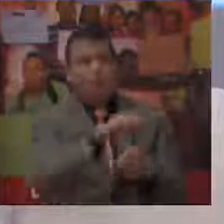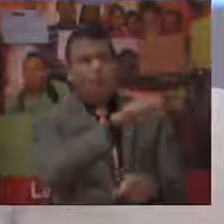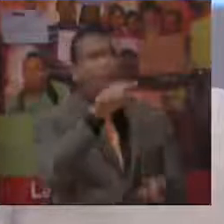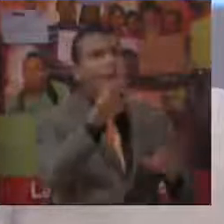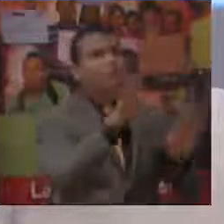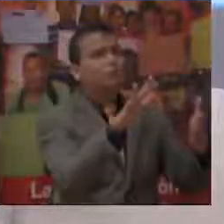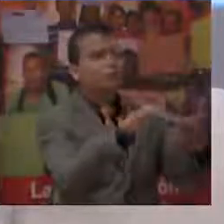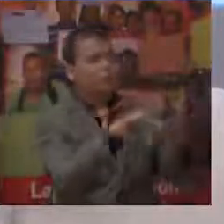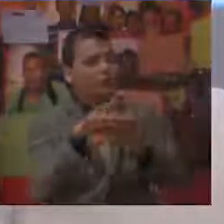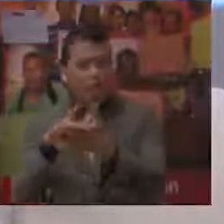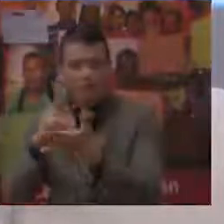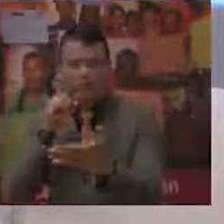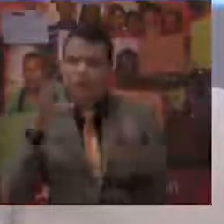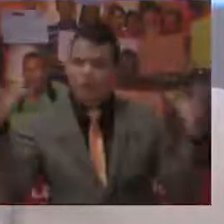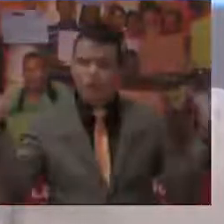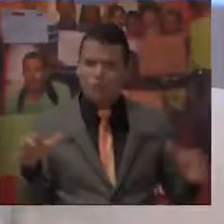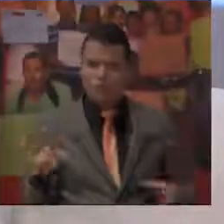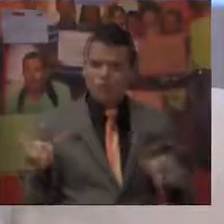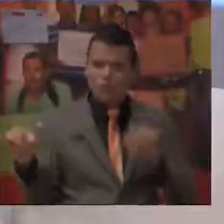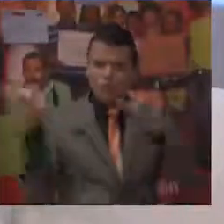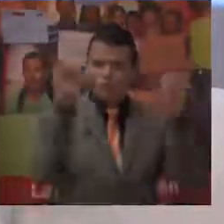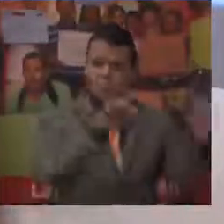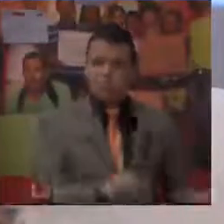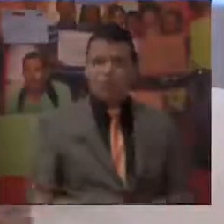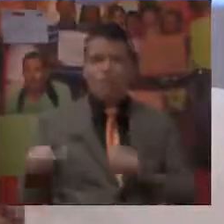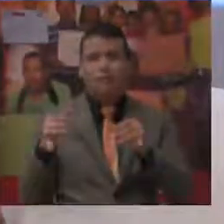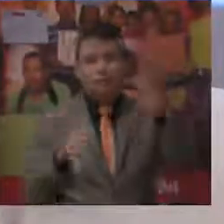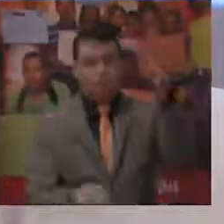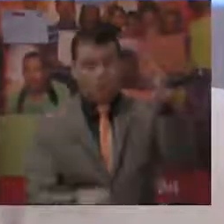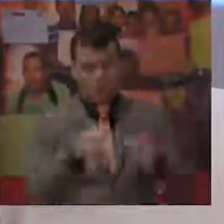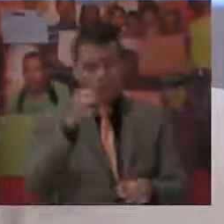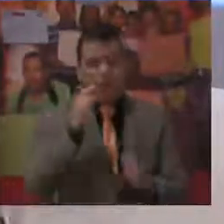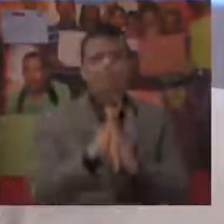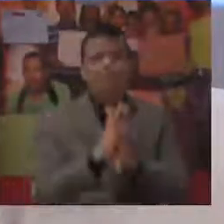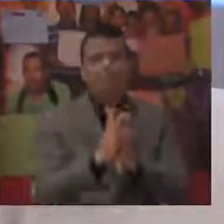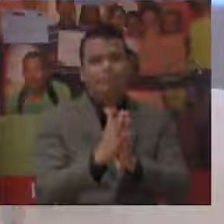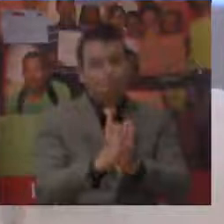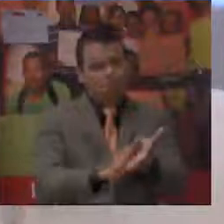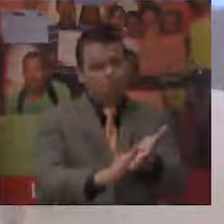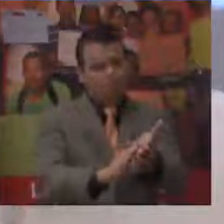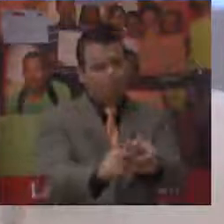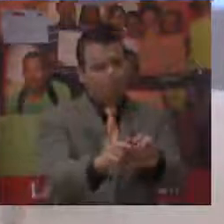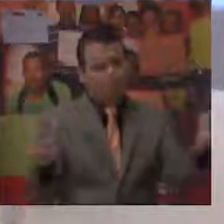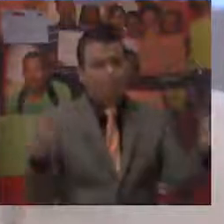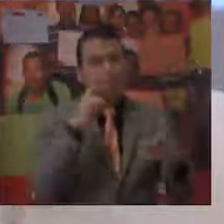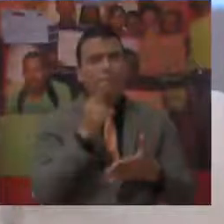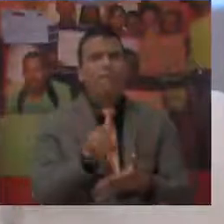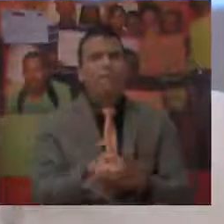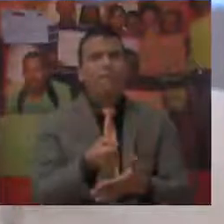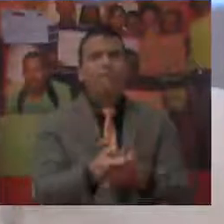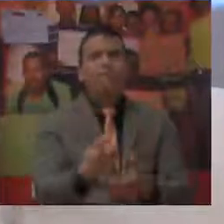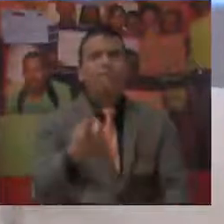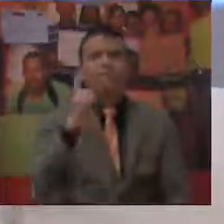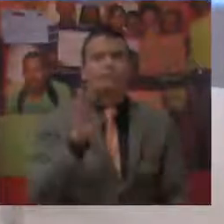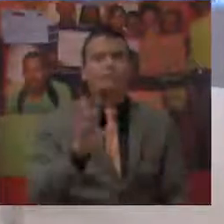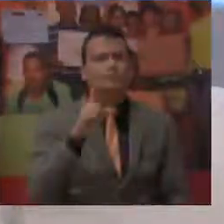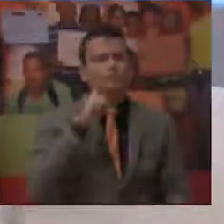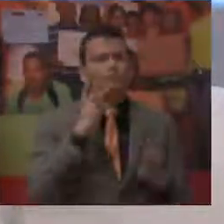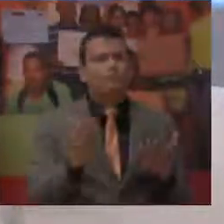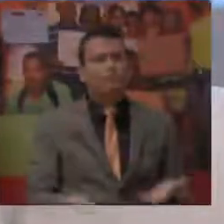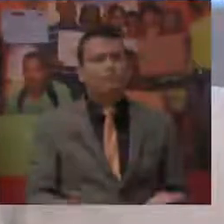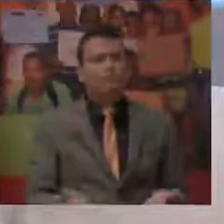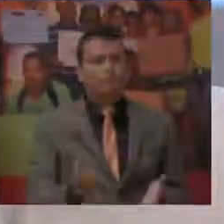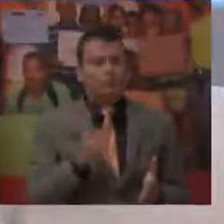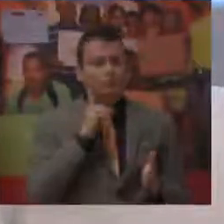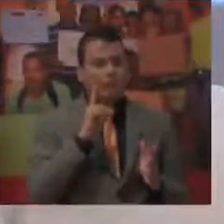dentro de una misma justicia. Eso es lo que nosotros pedimos, pero perdóneme que me haga extensivo en algo que se me olvidó ahorita, no solamente, y